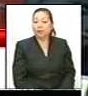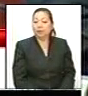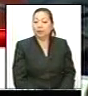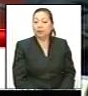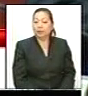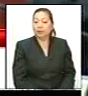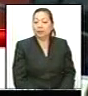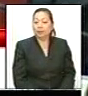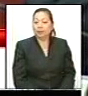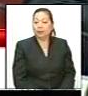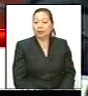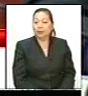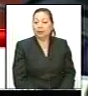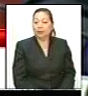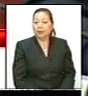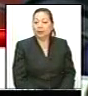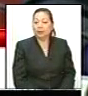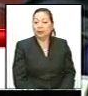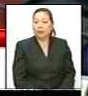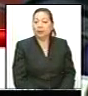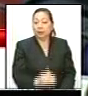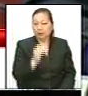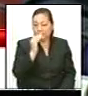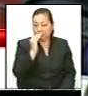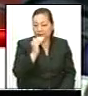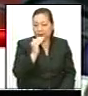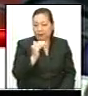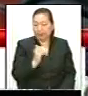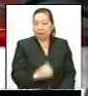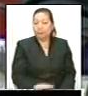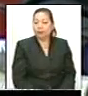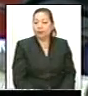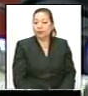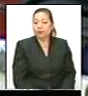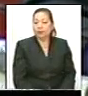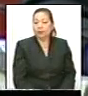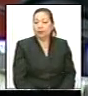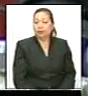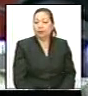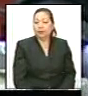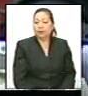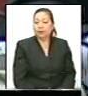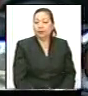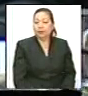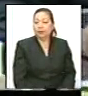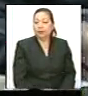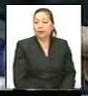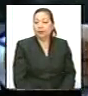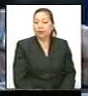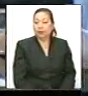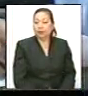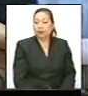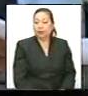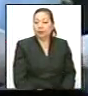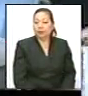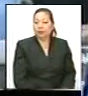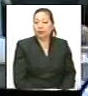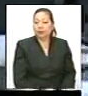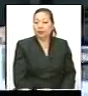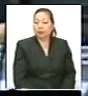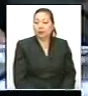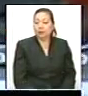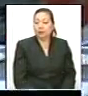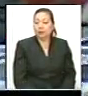Yo planteo que se tome punto por punto, por favor, porque el otro tema es diferente al que se va a plantear ahora y por lo tanto